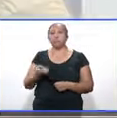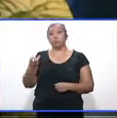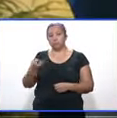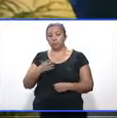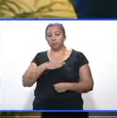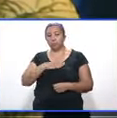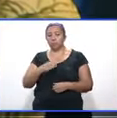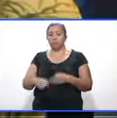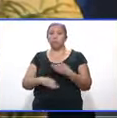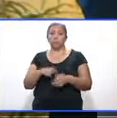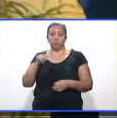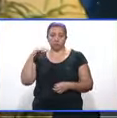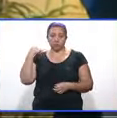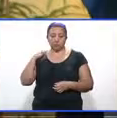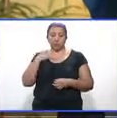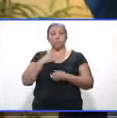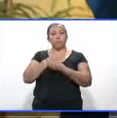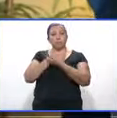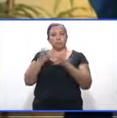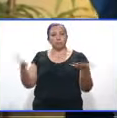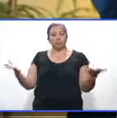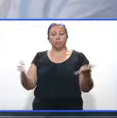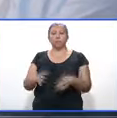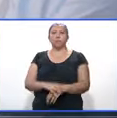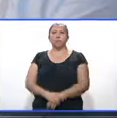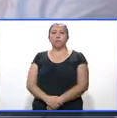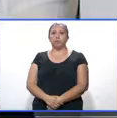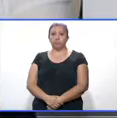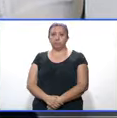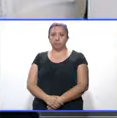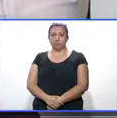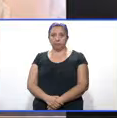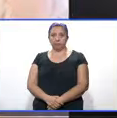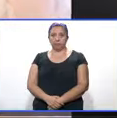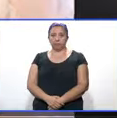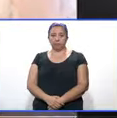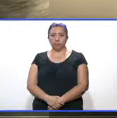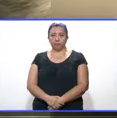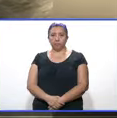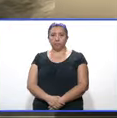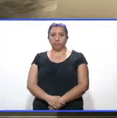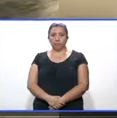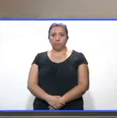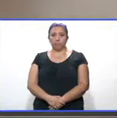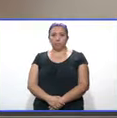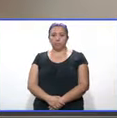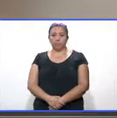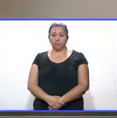todas. Libden Ojeda, Tele Yucatán te informa.